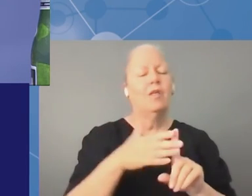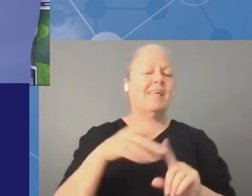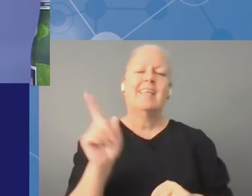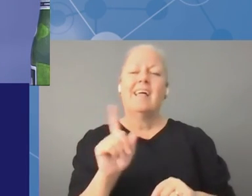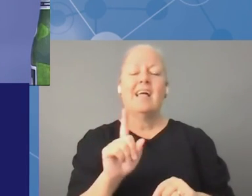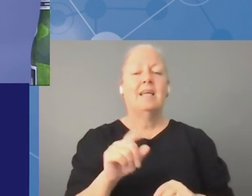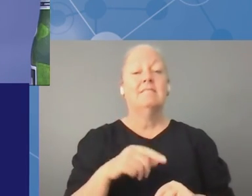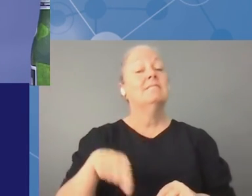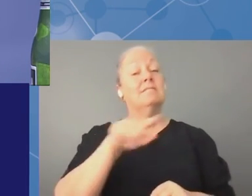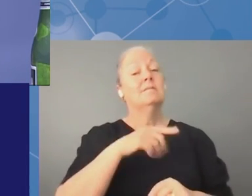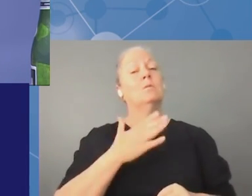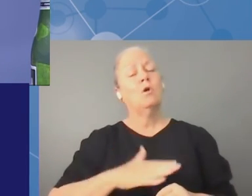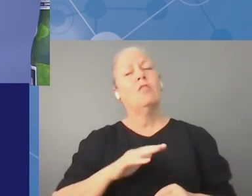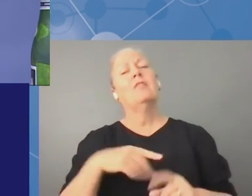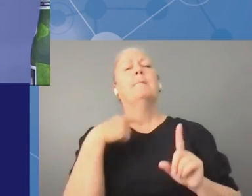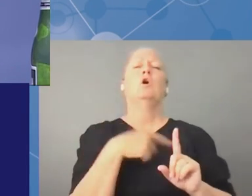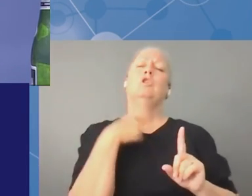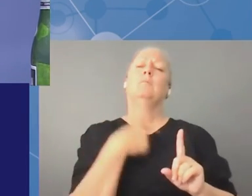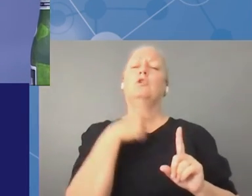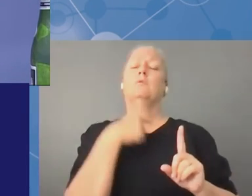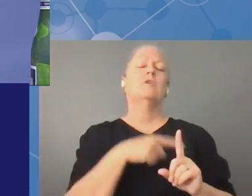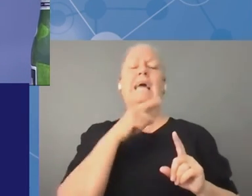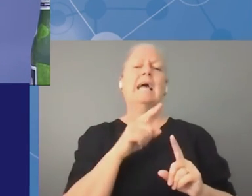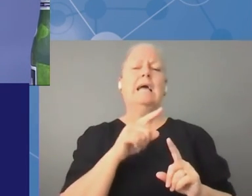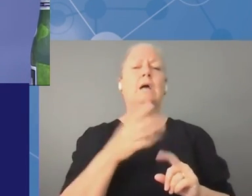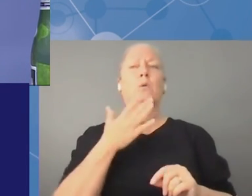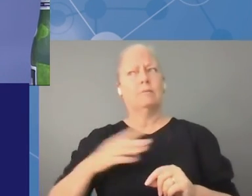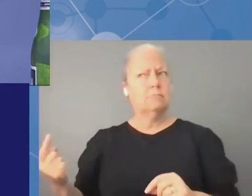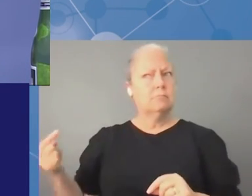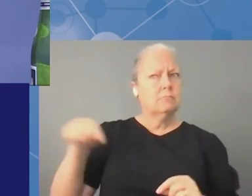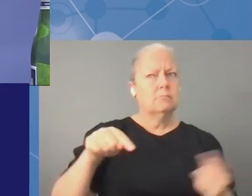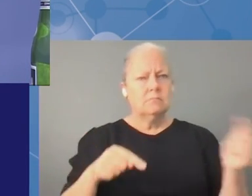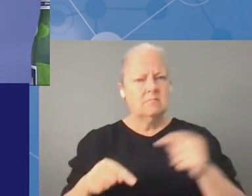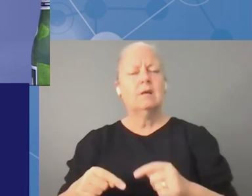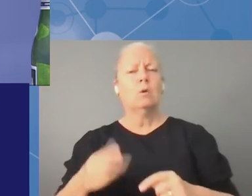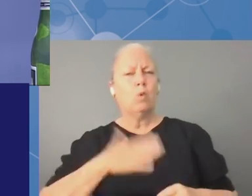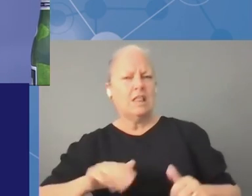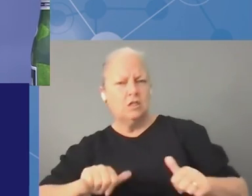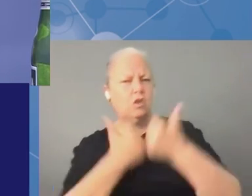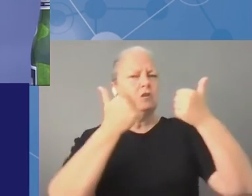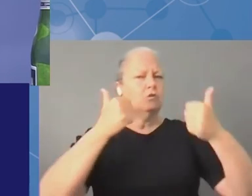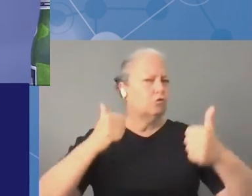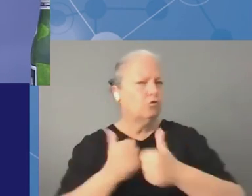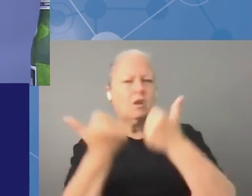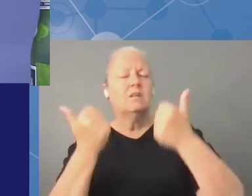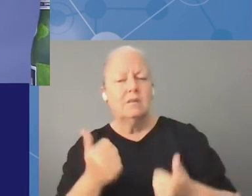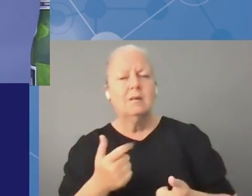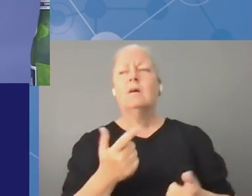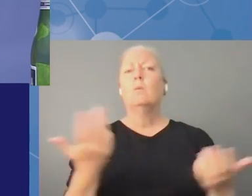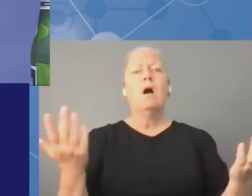cumbre donde podemos hablar de temas controvertidos. No venimos a IGF